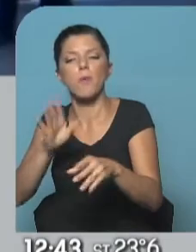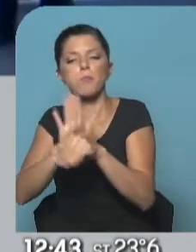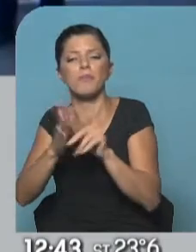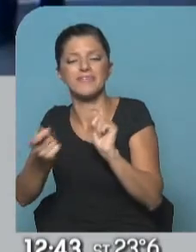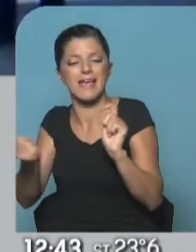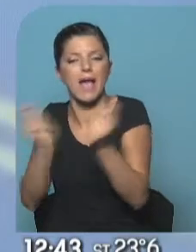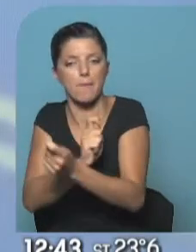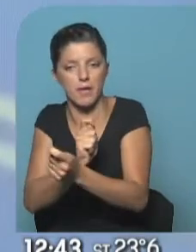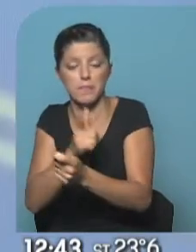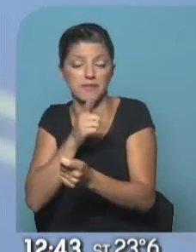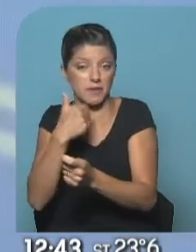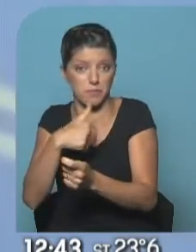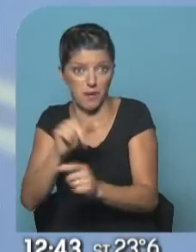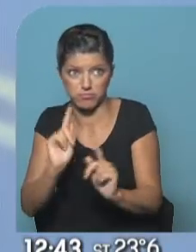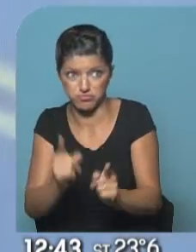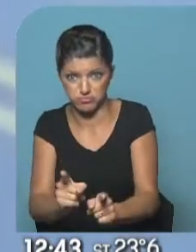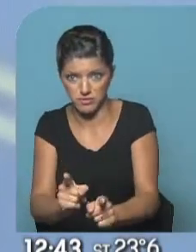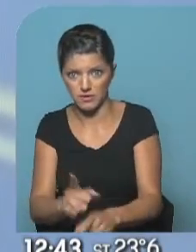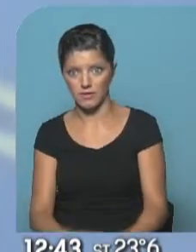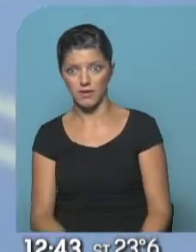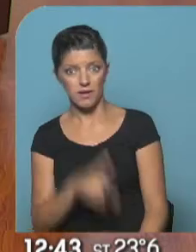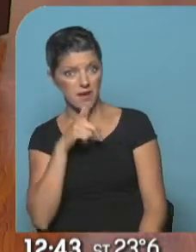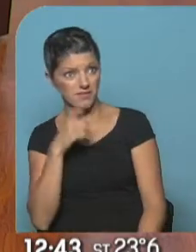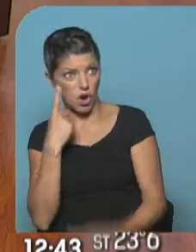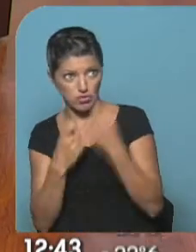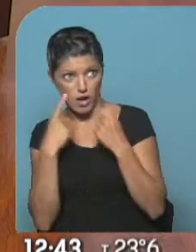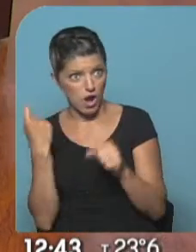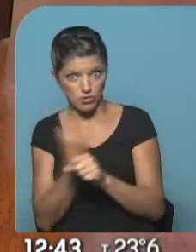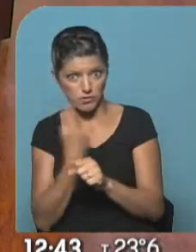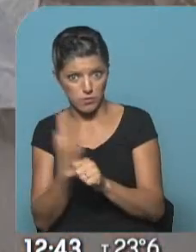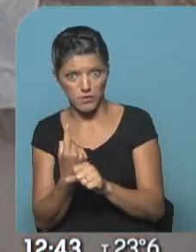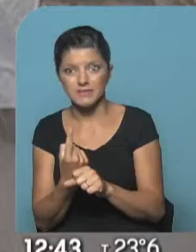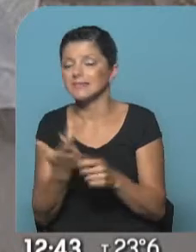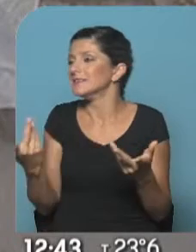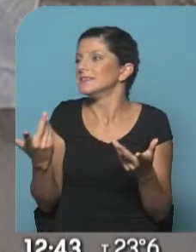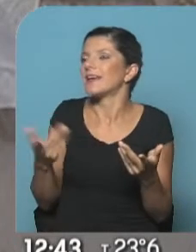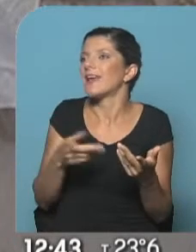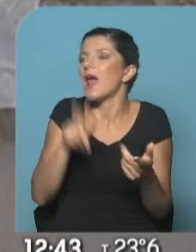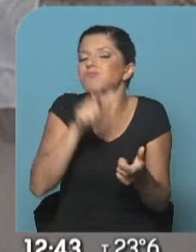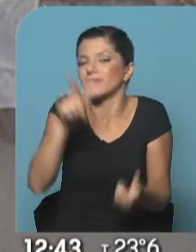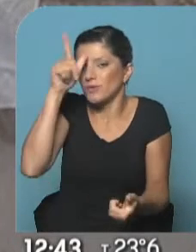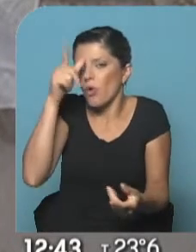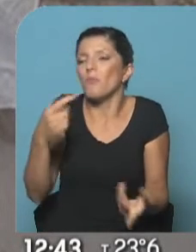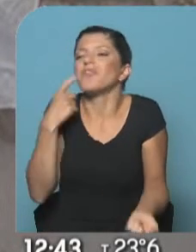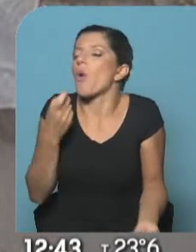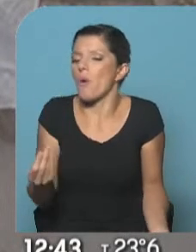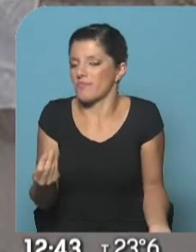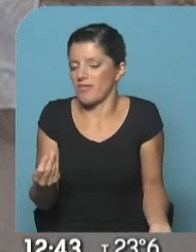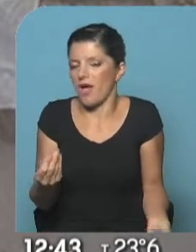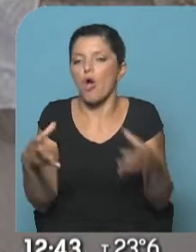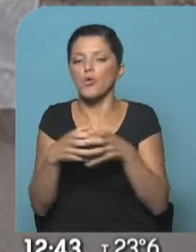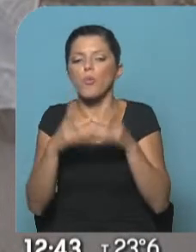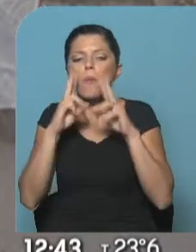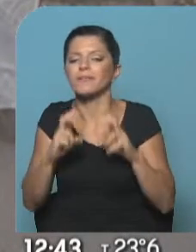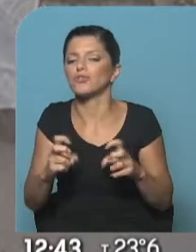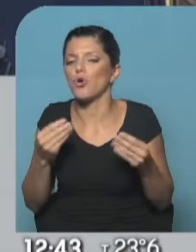para quedarse, ¿no? Llegó para quedarse y parece incontrolable. En principio, ¿no? Pasan por abajo del radar de la Fuerza de Seguridad. ¿Cómo hacen y de los servicios de inteligencia? ¿Cómo hacen